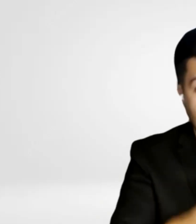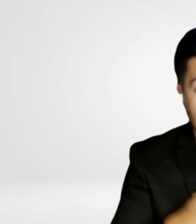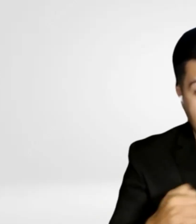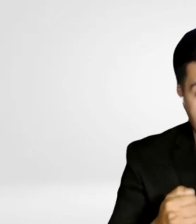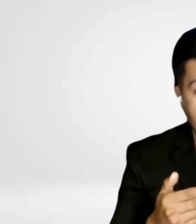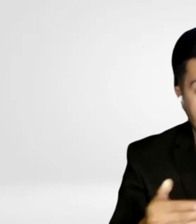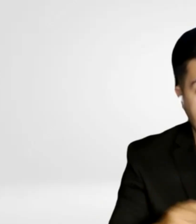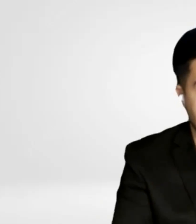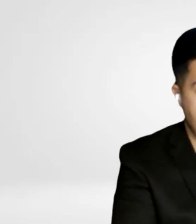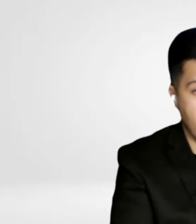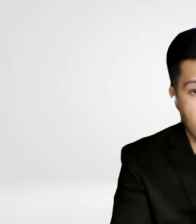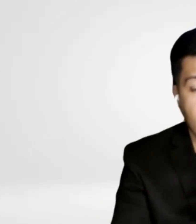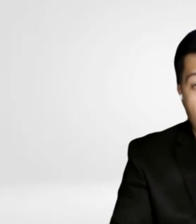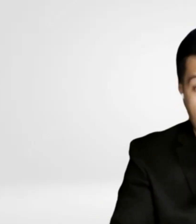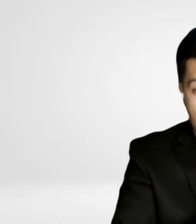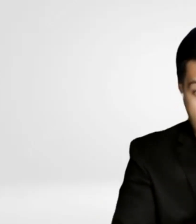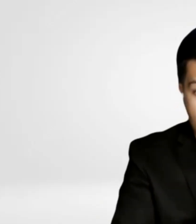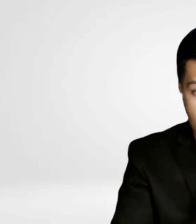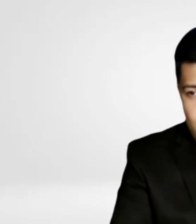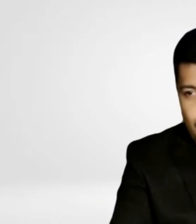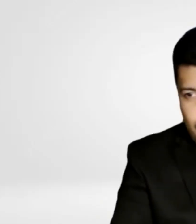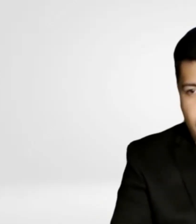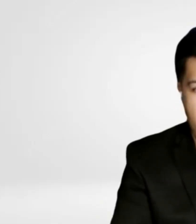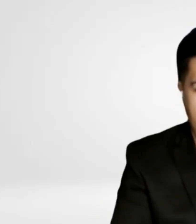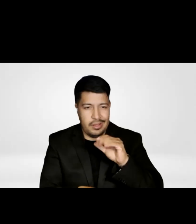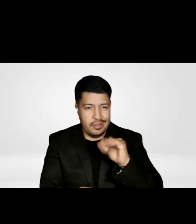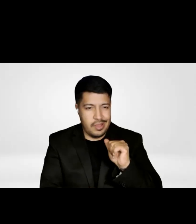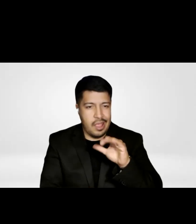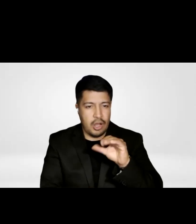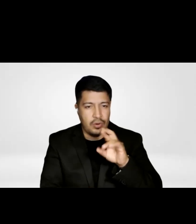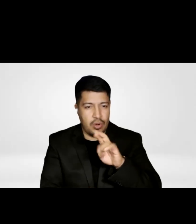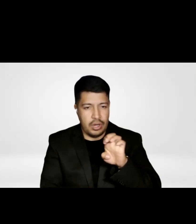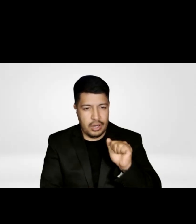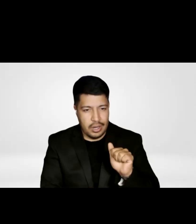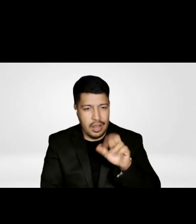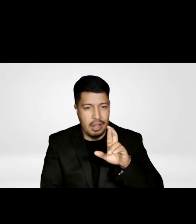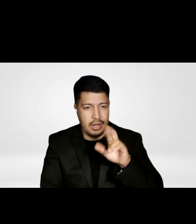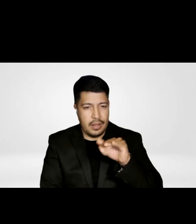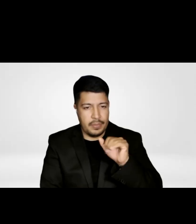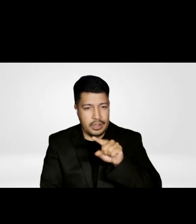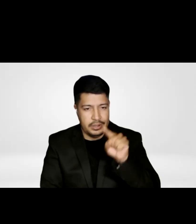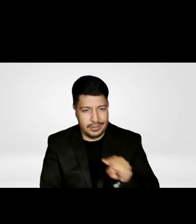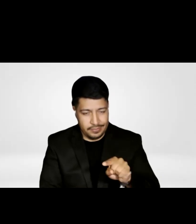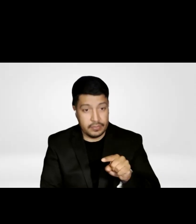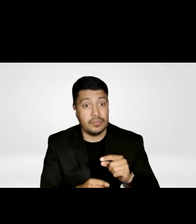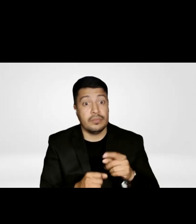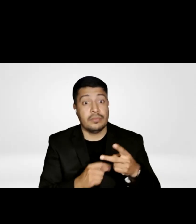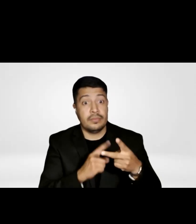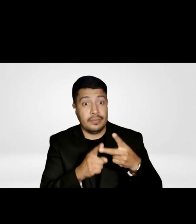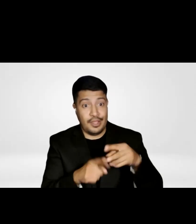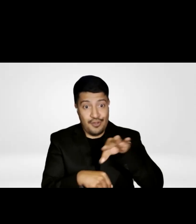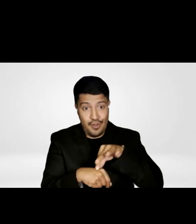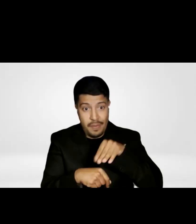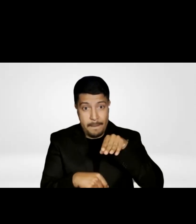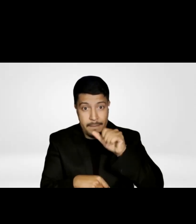doctora Alicia Correa Ramírez, a la doctora Mara, quien no va a estar